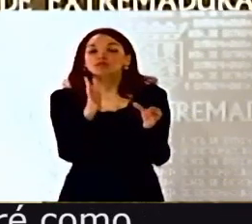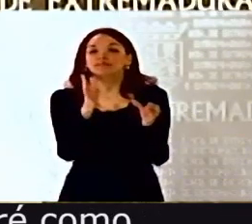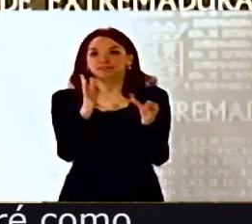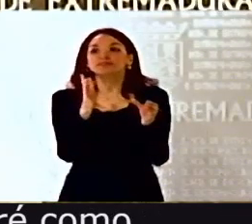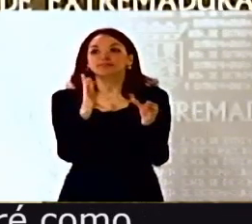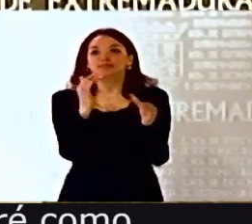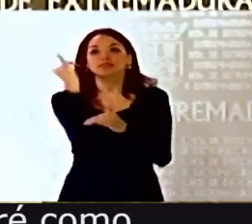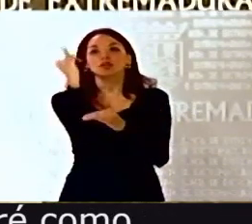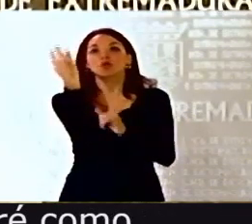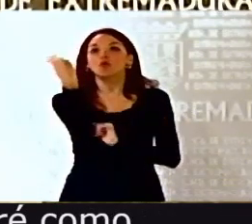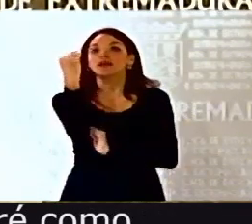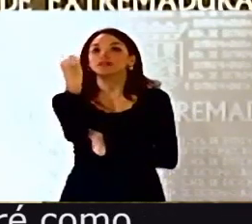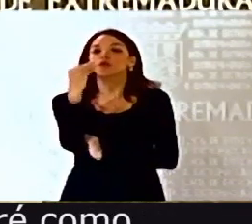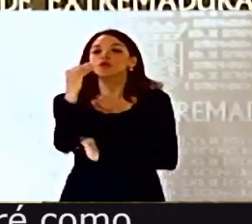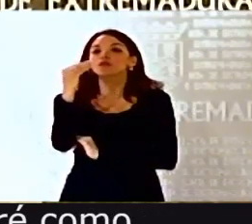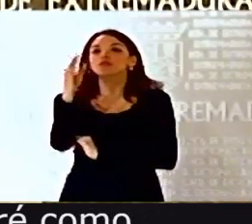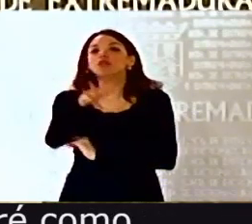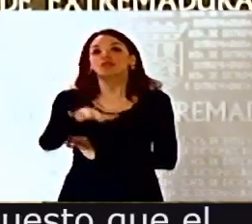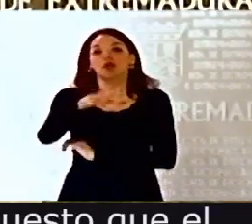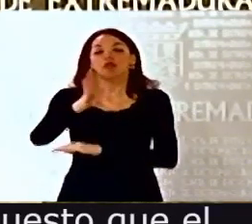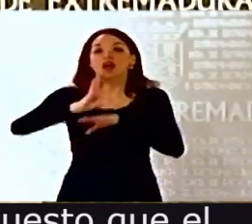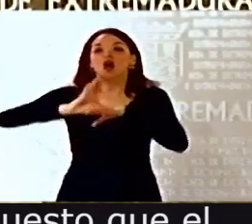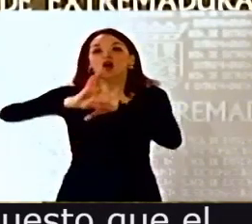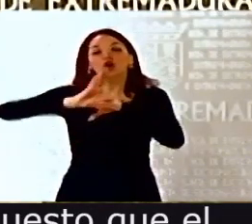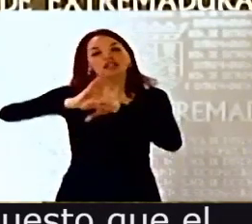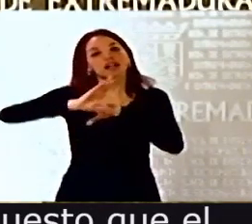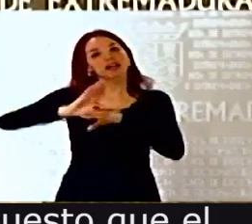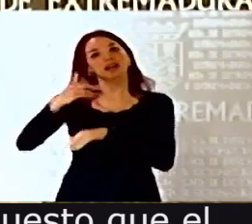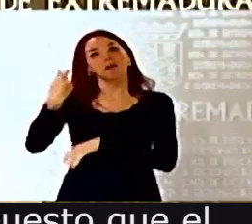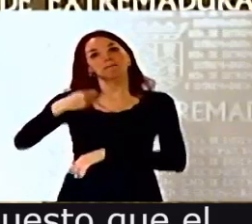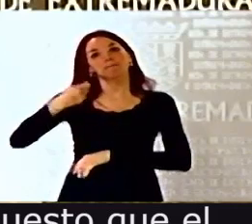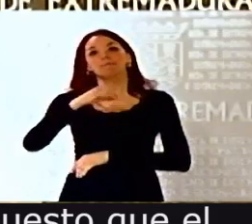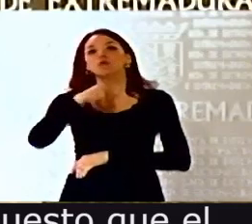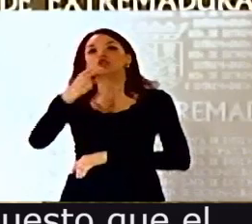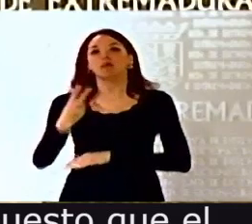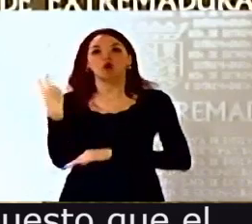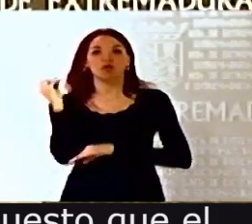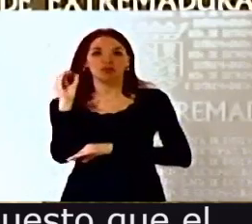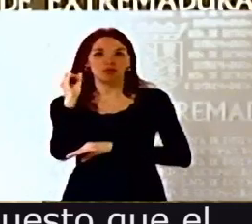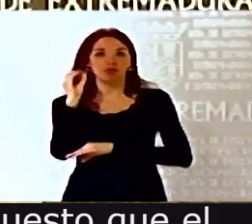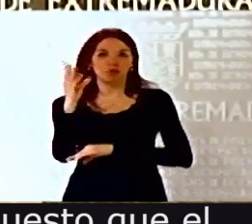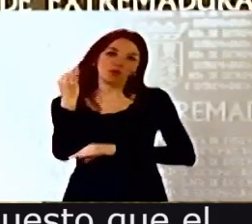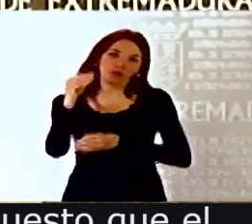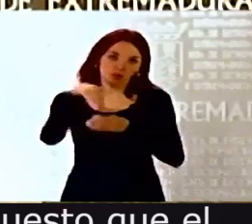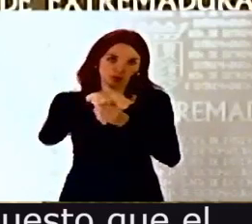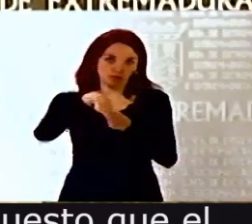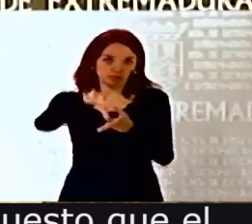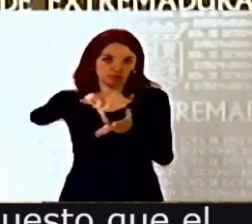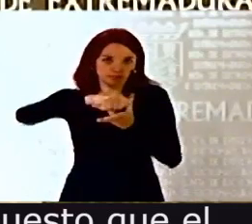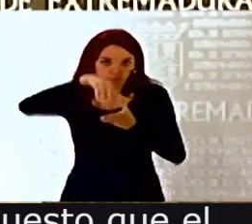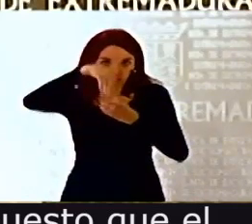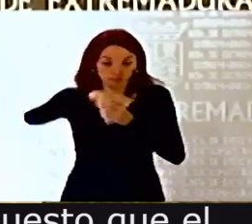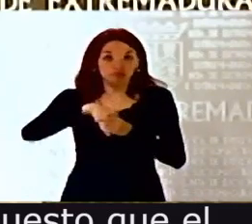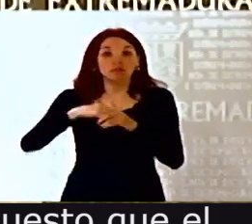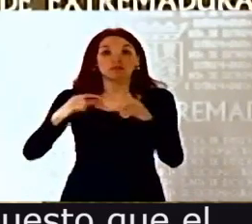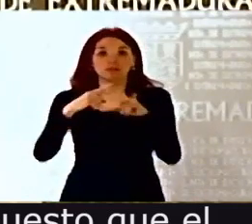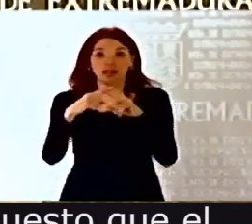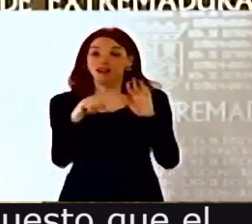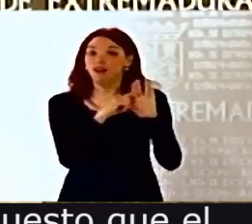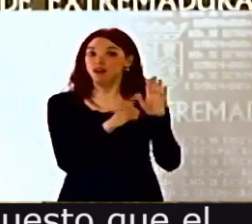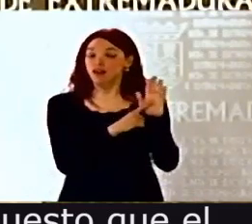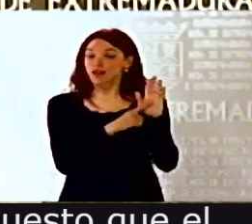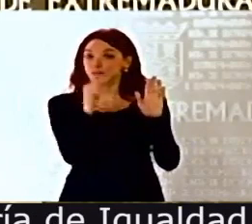parte, en este caso, de la Consejería de Igualdad y Portavocía, de dar cumplimiento a estas cuestiones, porque además esta ley, la Ley de Alcohol y Menores, que es como la